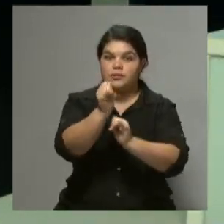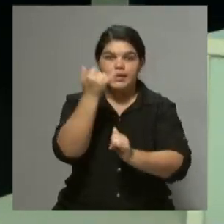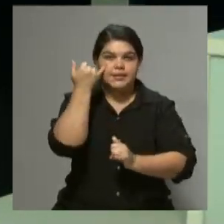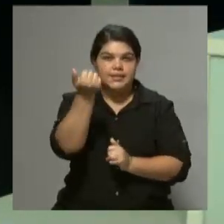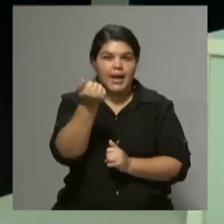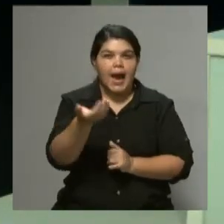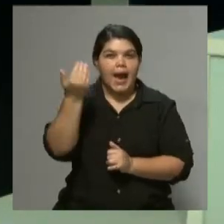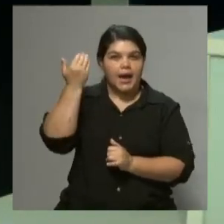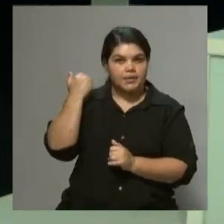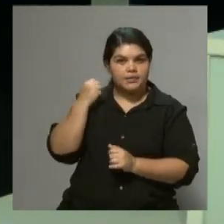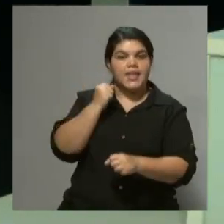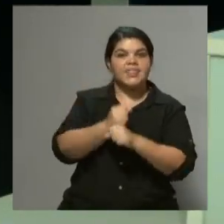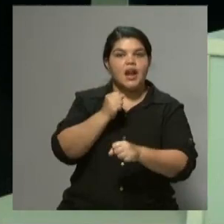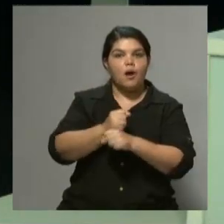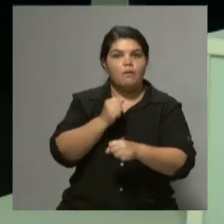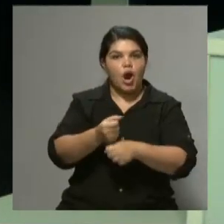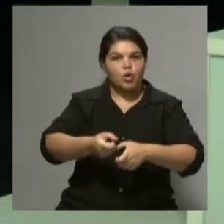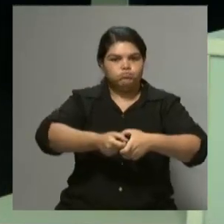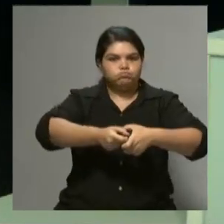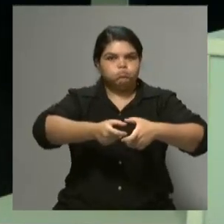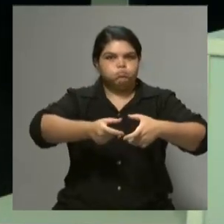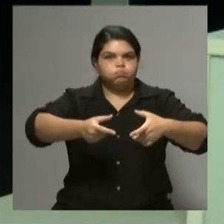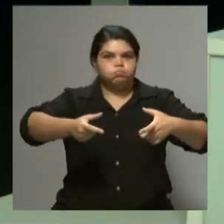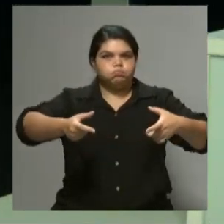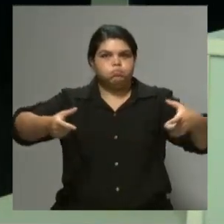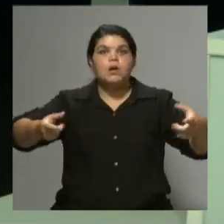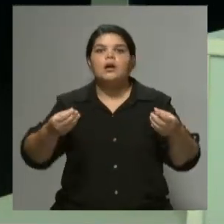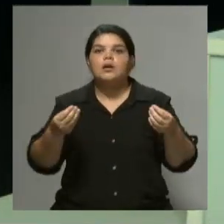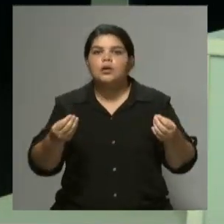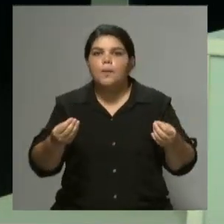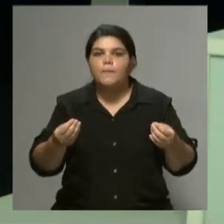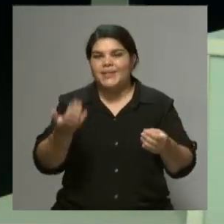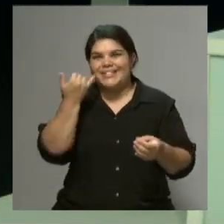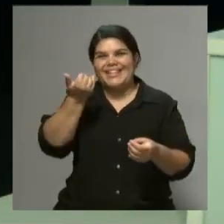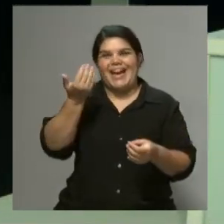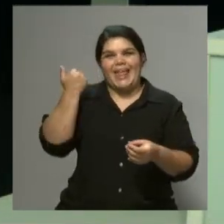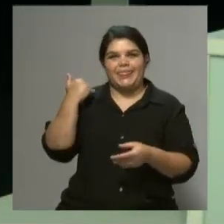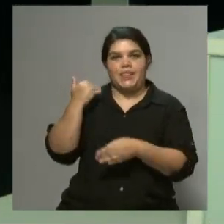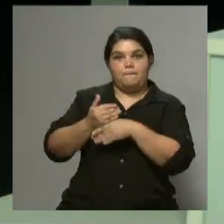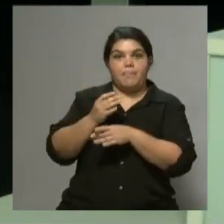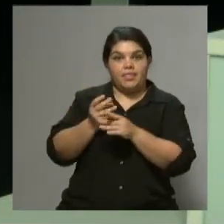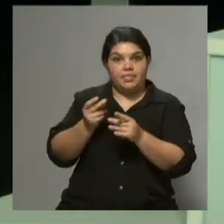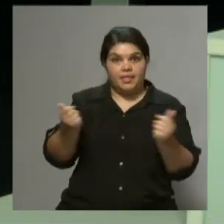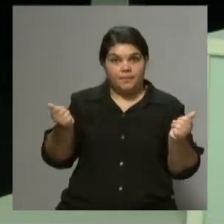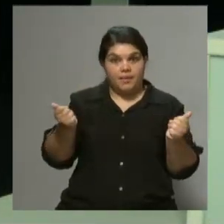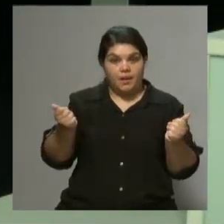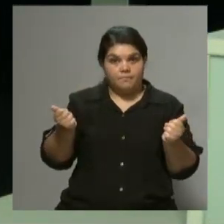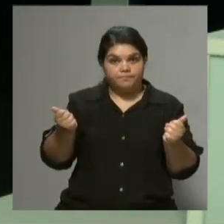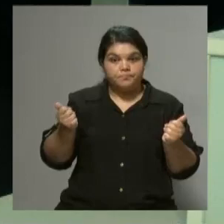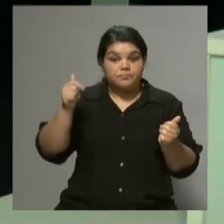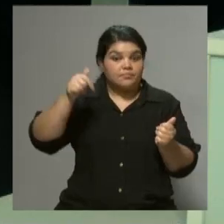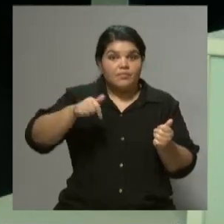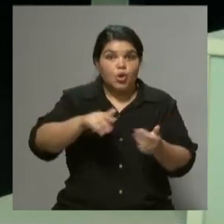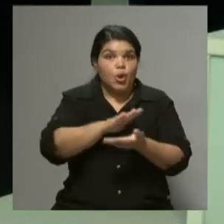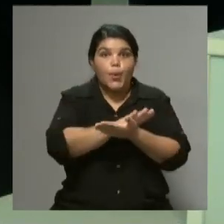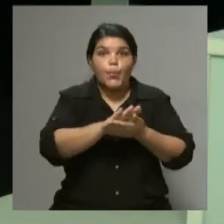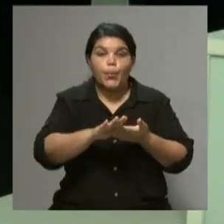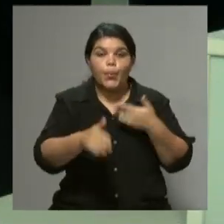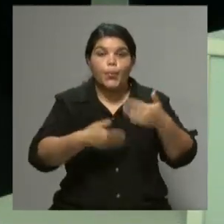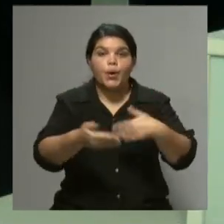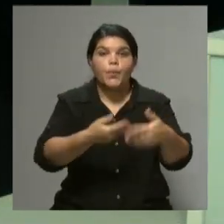el mercado laboral que más ha crecido desde que volvimos a tener más actividades y hemos vuelto a esta nueva normalidad, ha sido el que